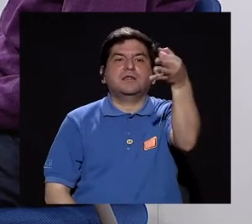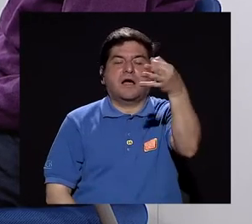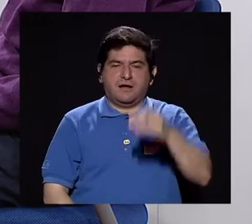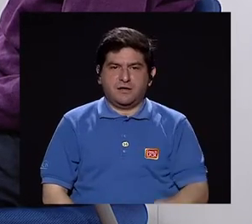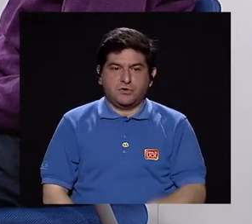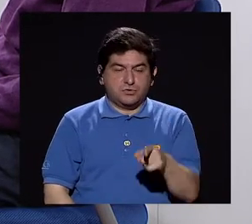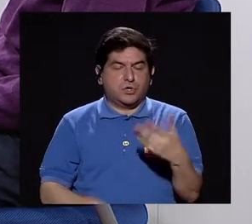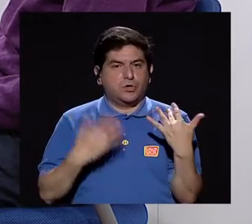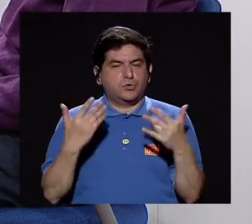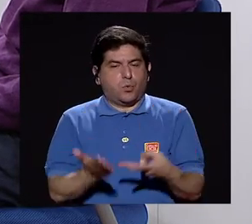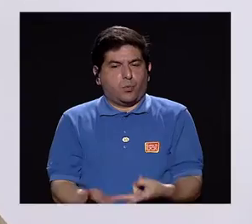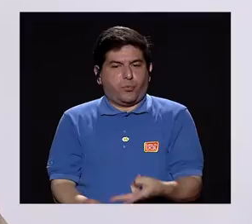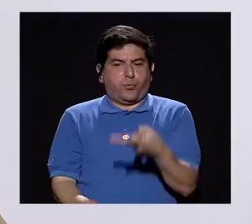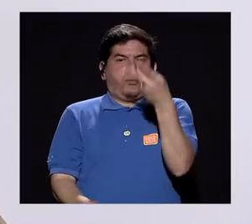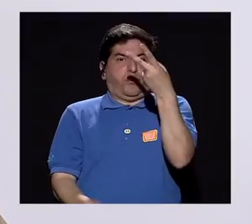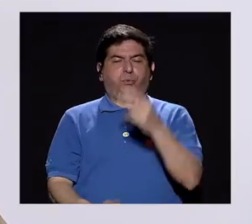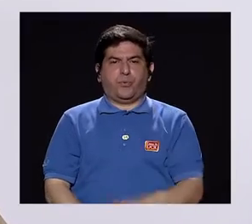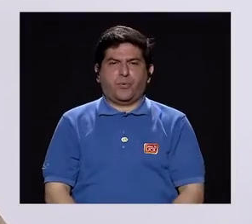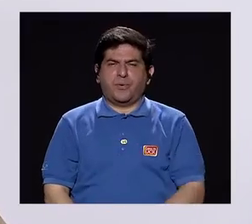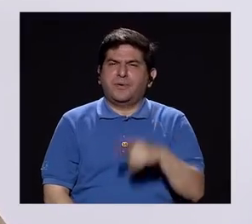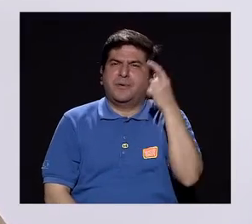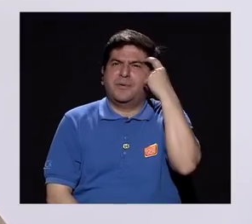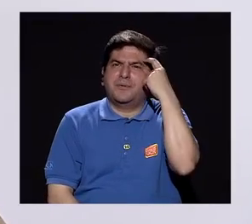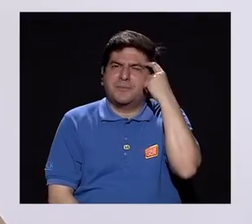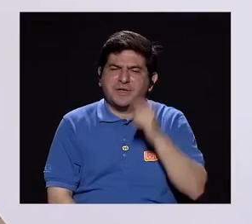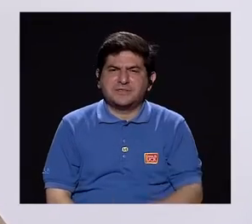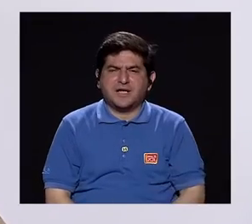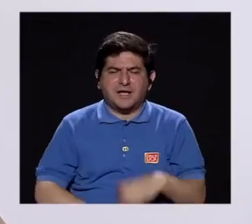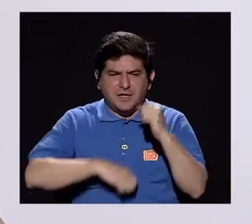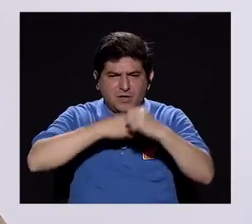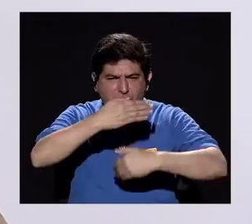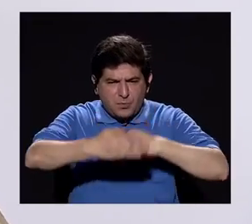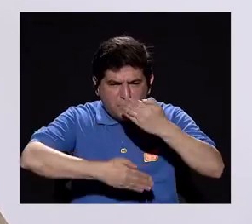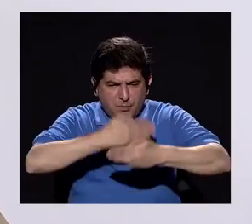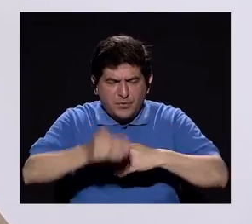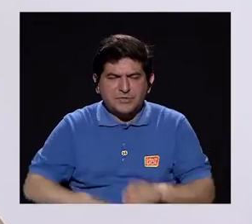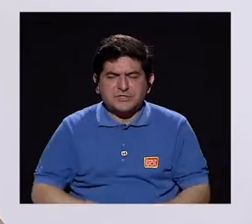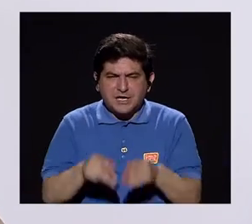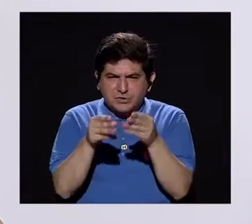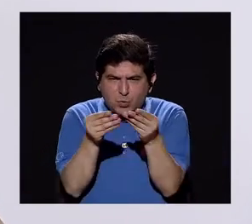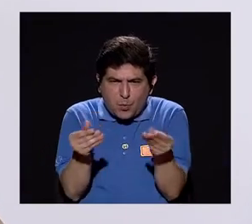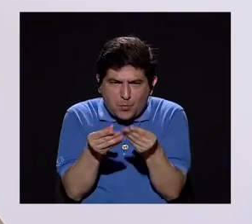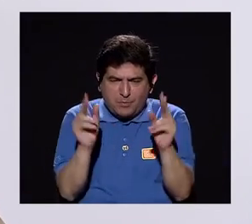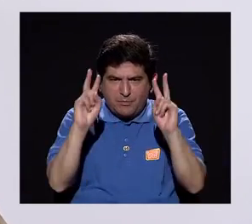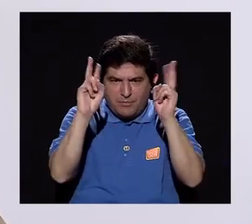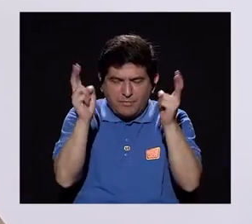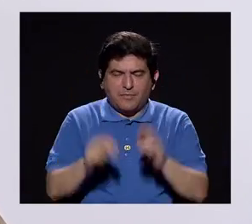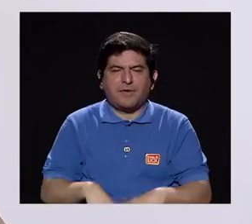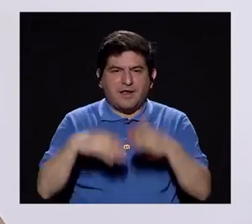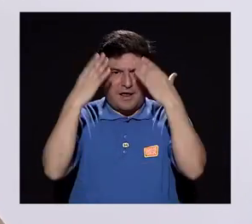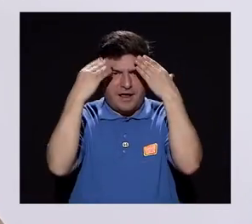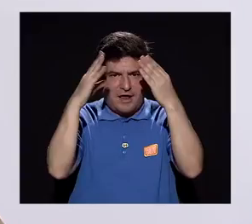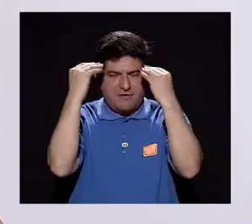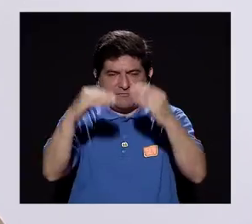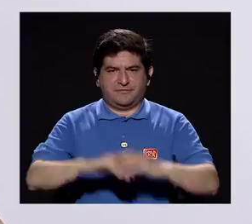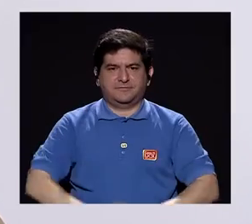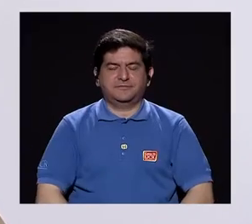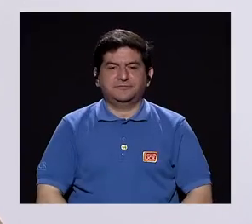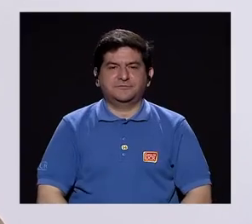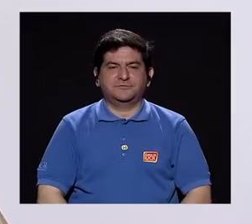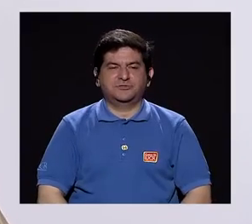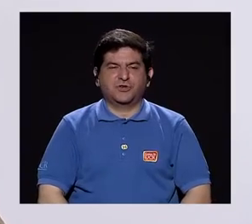y entonces va a ser algo muy rico para efectos del modelaje del modelado y de toda la información que queremos generar